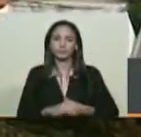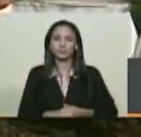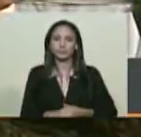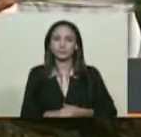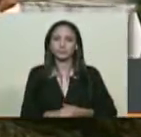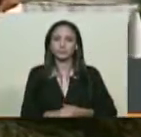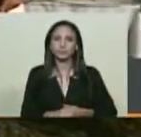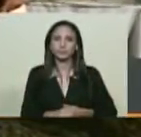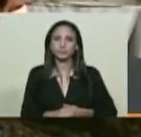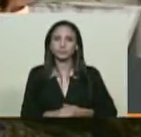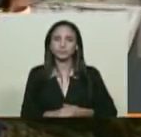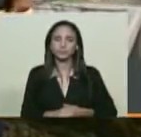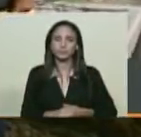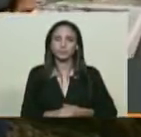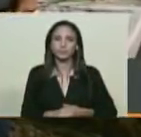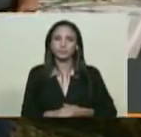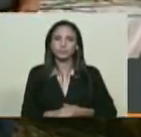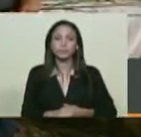Muy